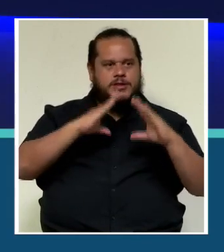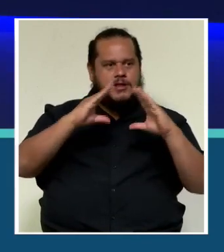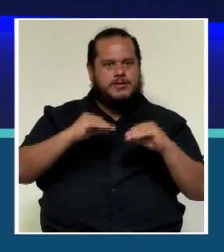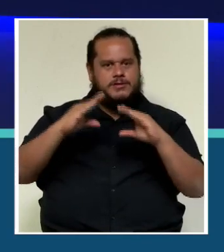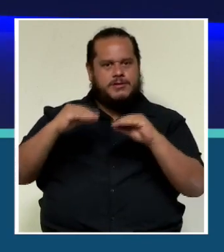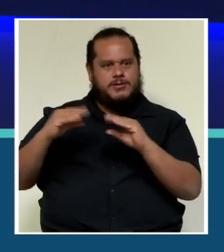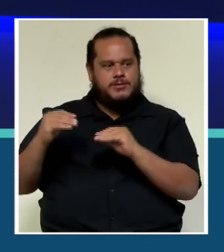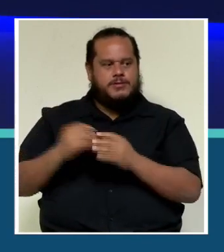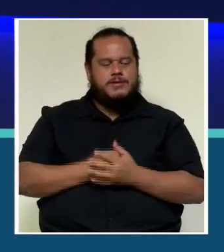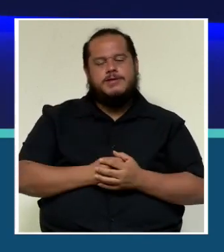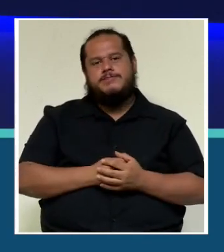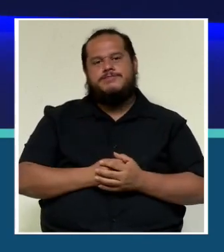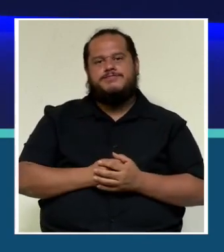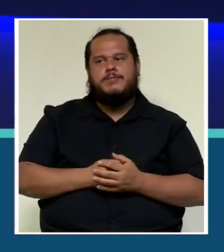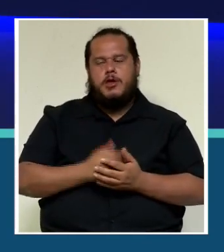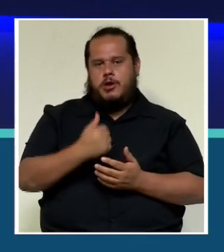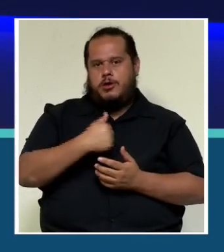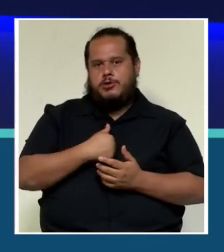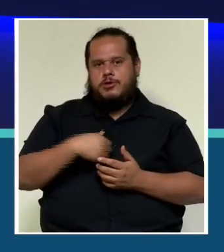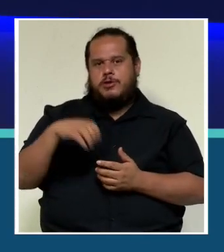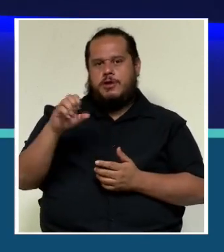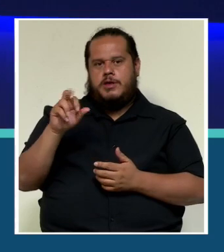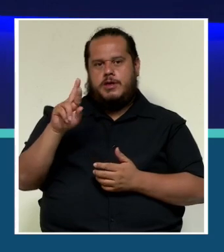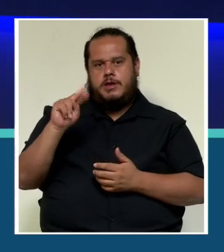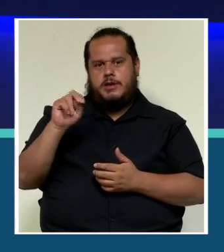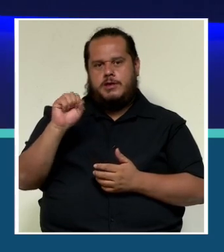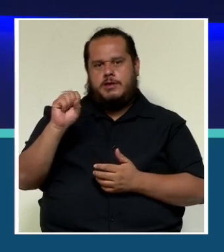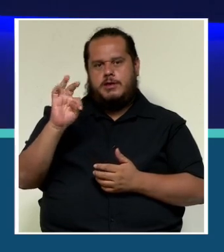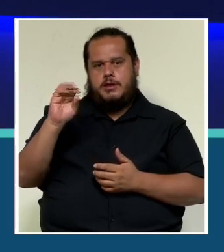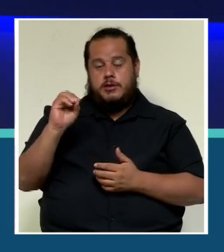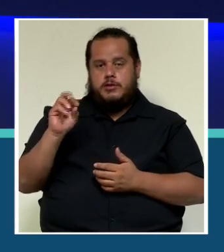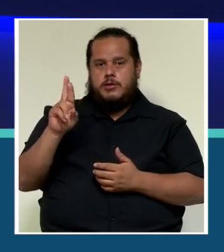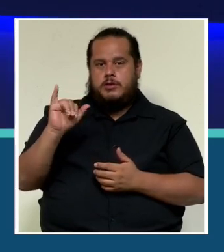conversaciones nocturnas. Soy Ernesto Rivera.